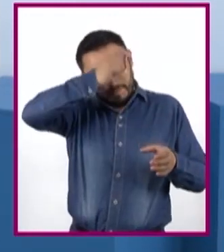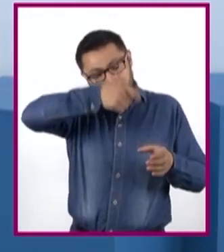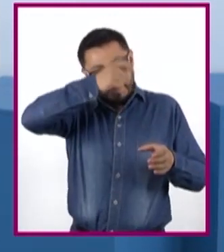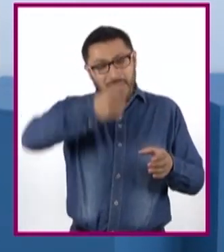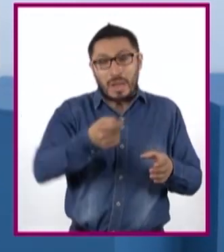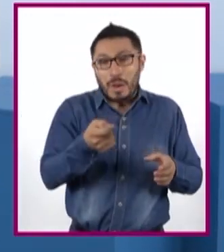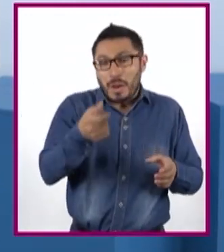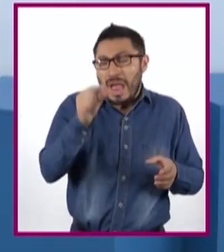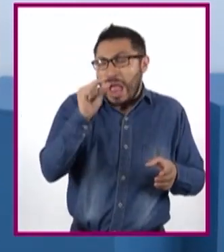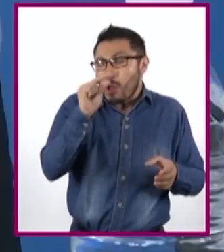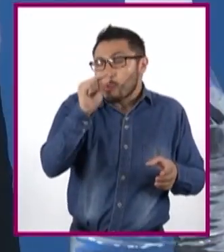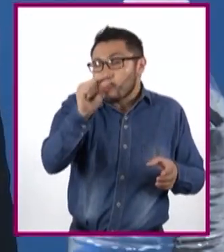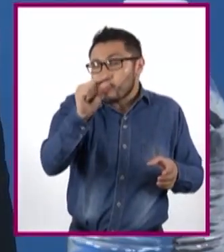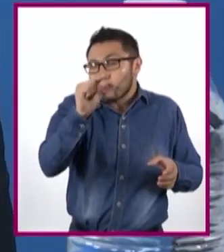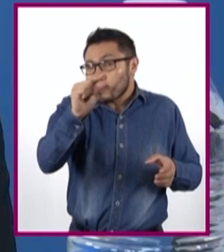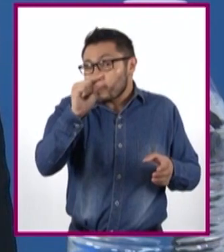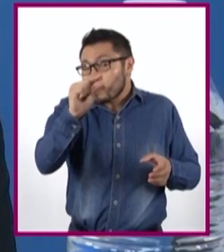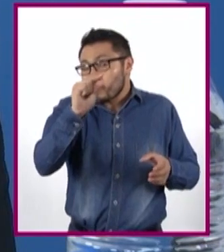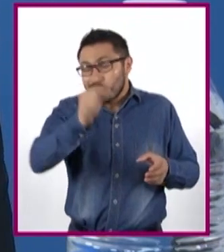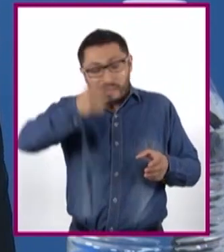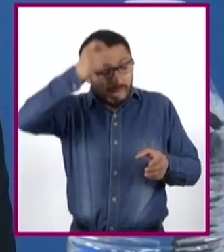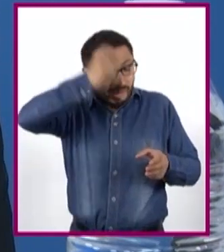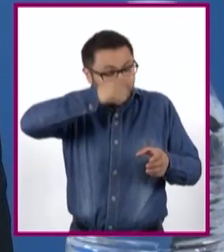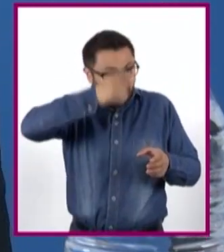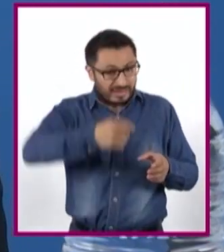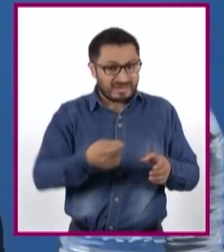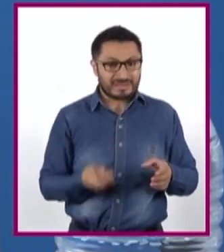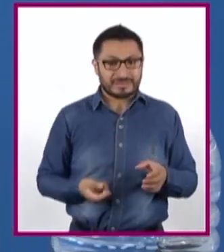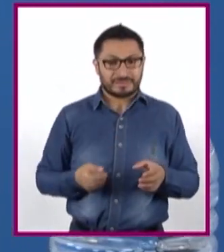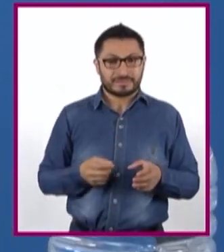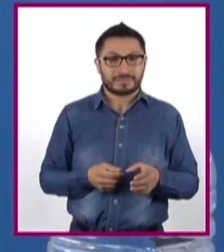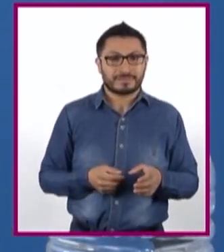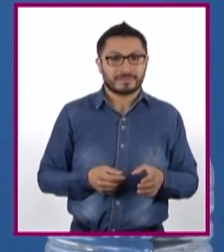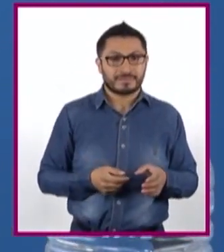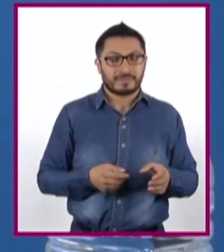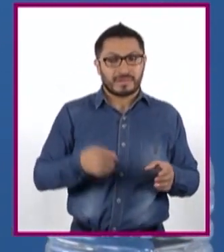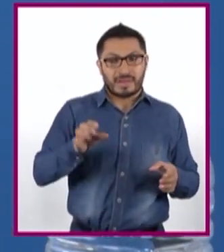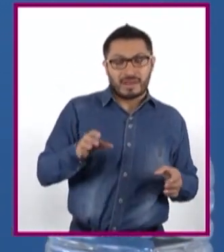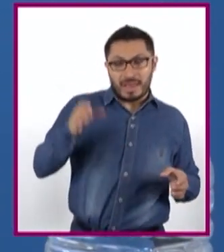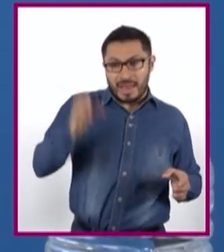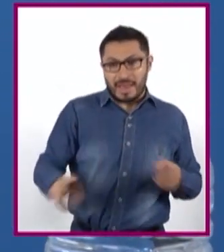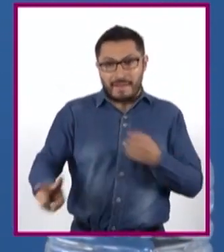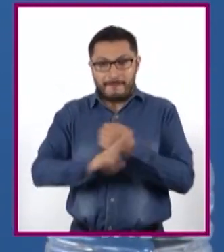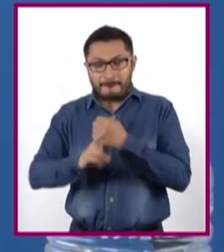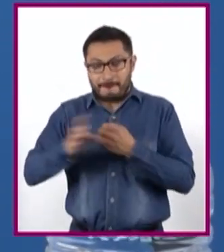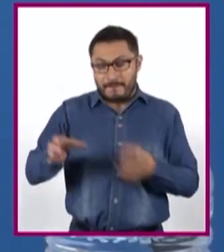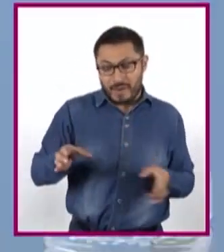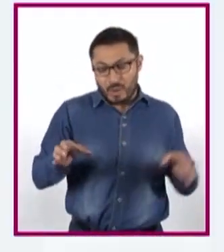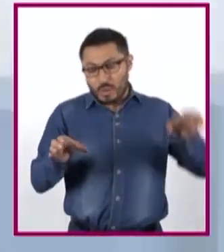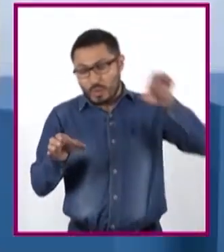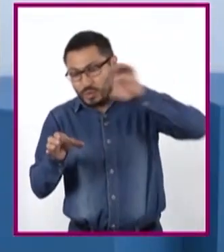pequeño orificio por donde verteremos en un vaso el contenido de la lata.